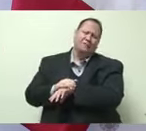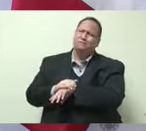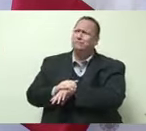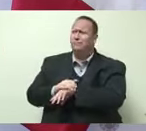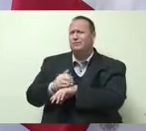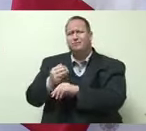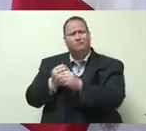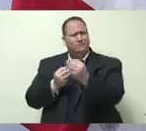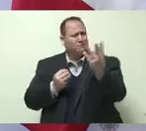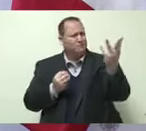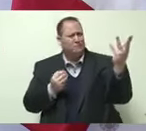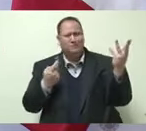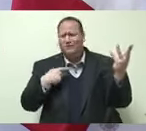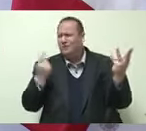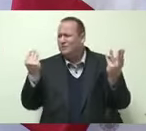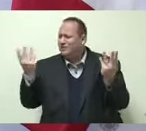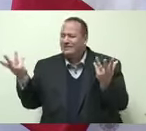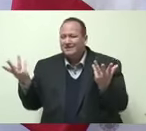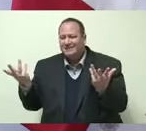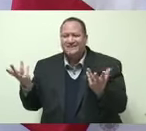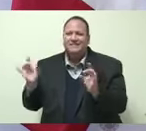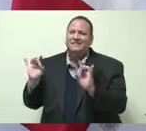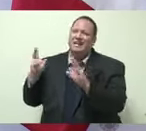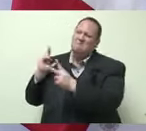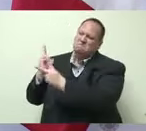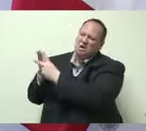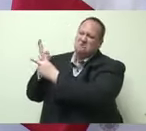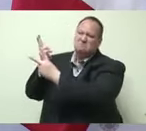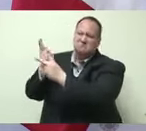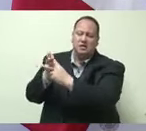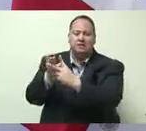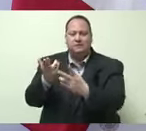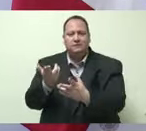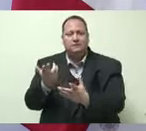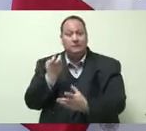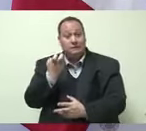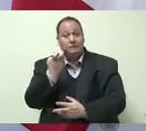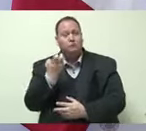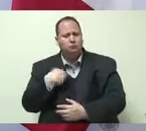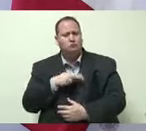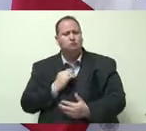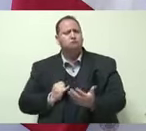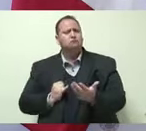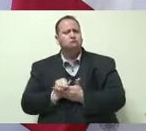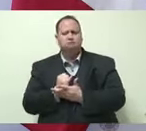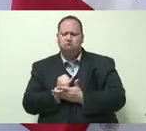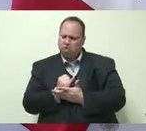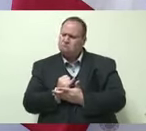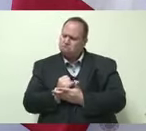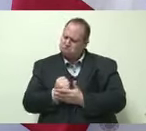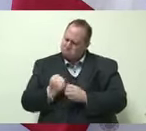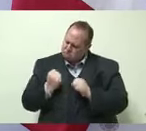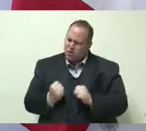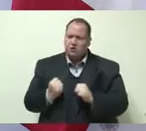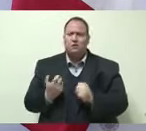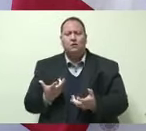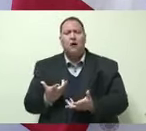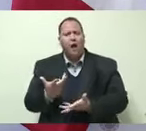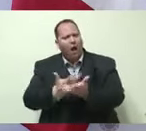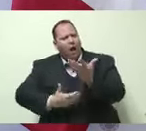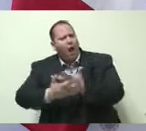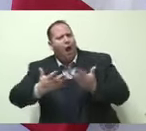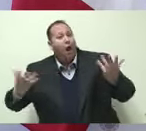muchas, y que por esa razón nosotros estamos determinados a desarrollar todas y cada una de